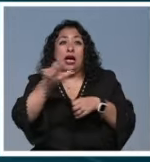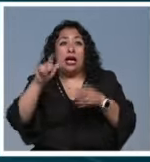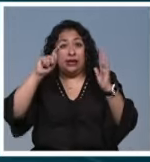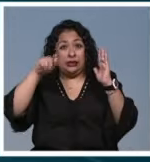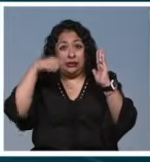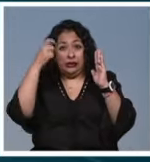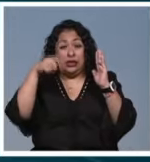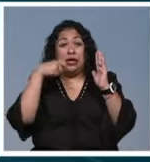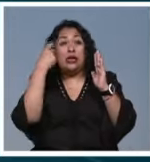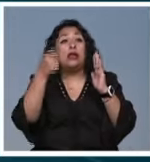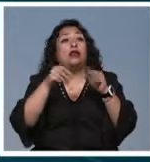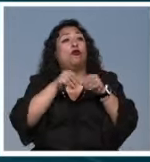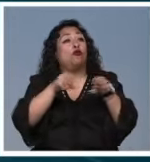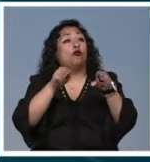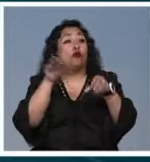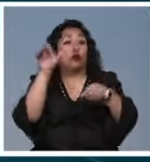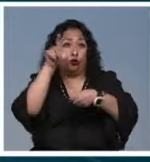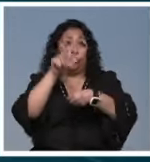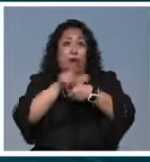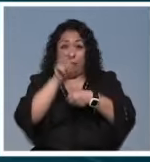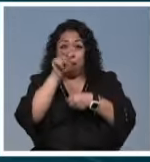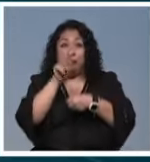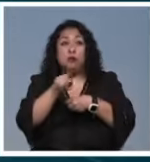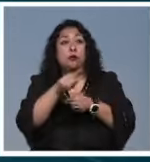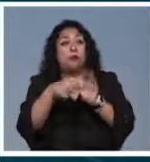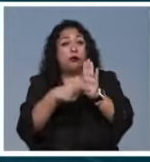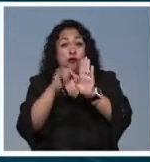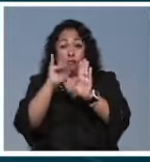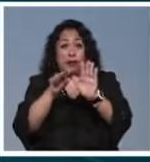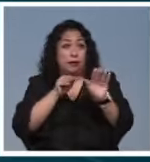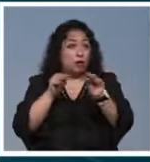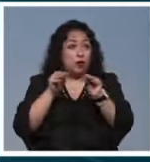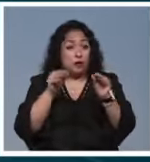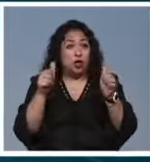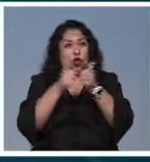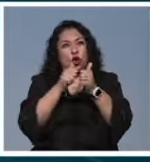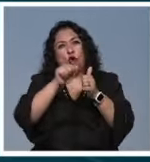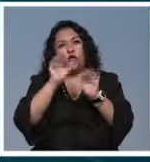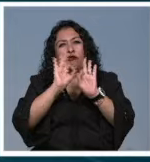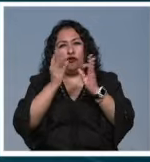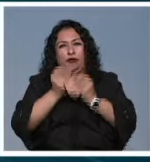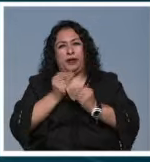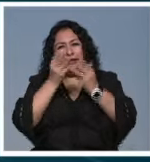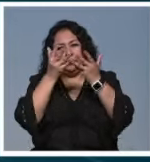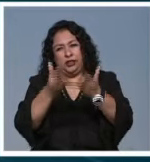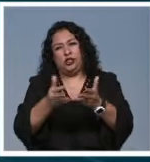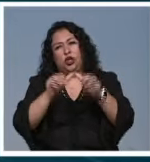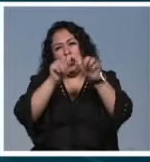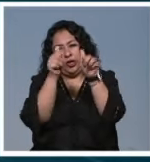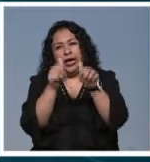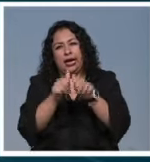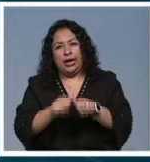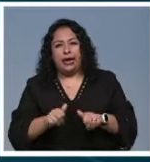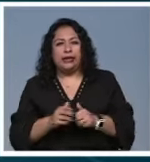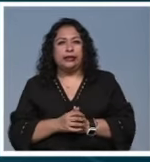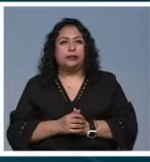séptimo arte y de difusión cultural que vincula la imagen en movimiento con las demás manifestaciones y expresiones